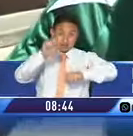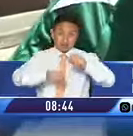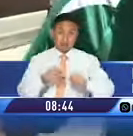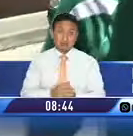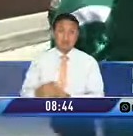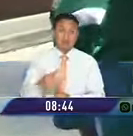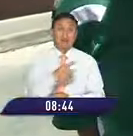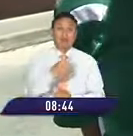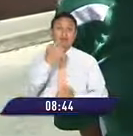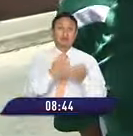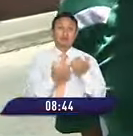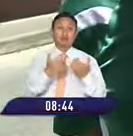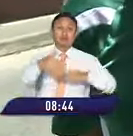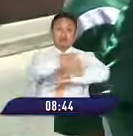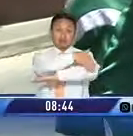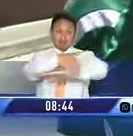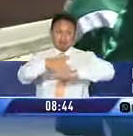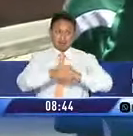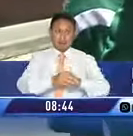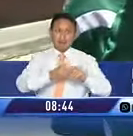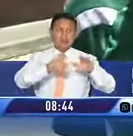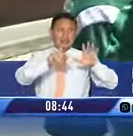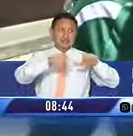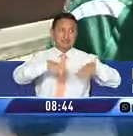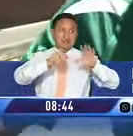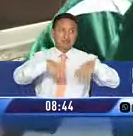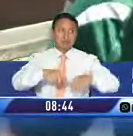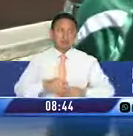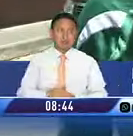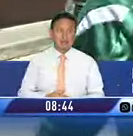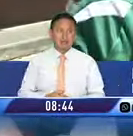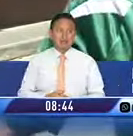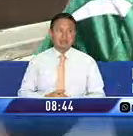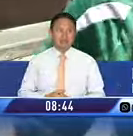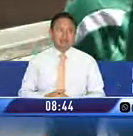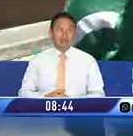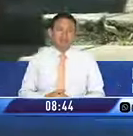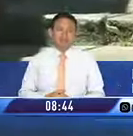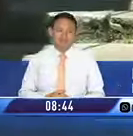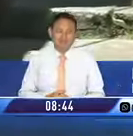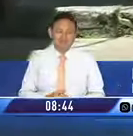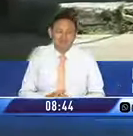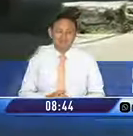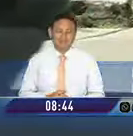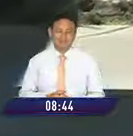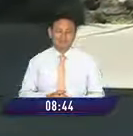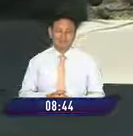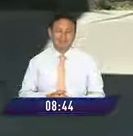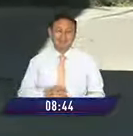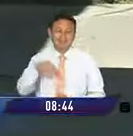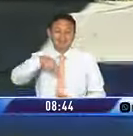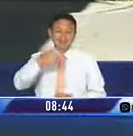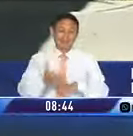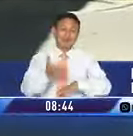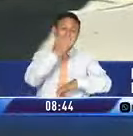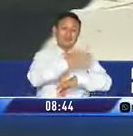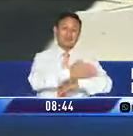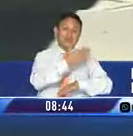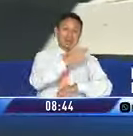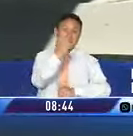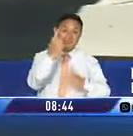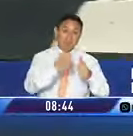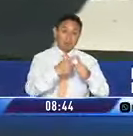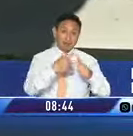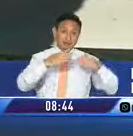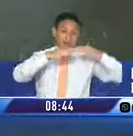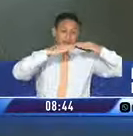problema de la calle ya está 6 meses y está yéndose el agua, como usted ve aquí. Y es que cuentan que hace algún tiempo ya ocurrió un